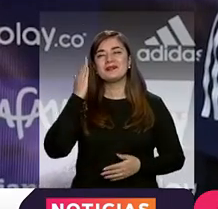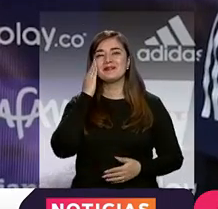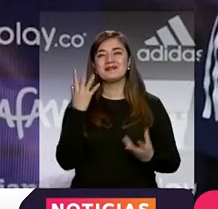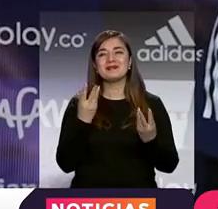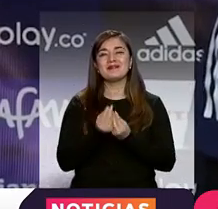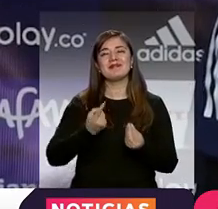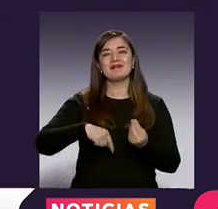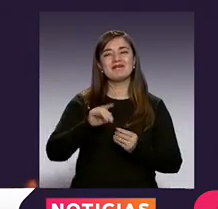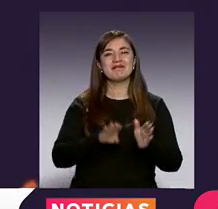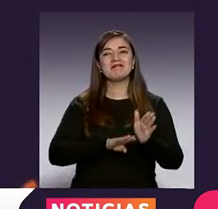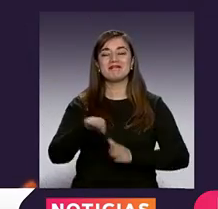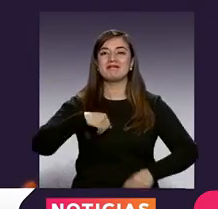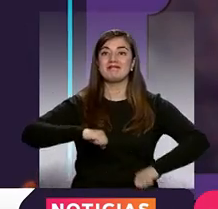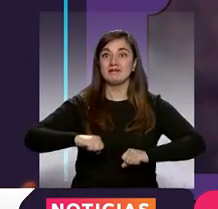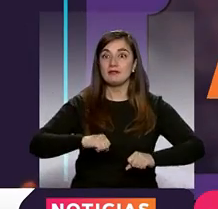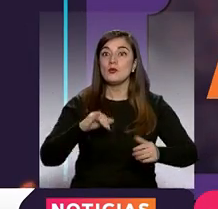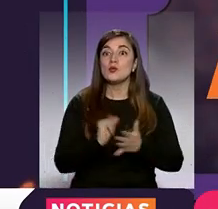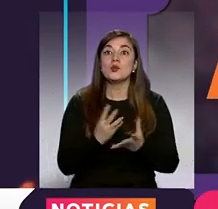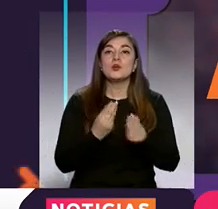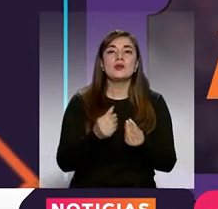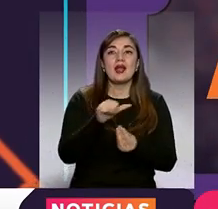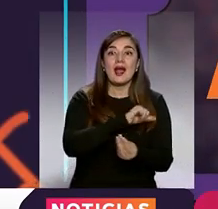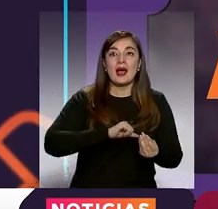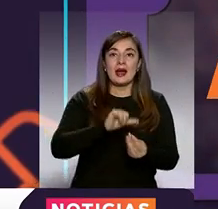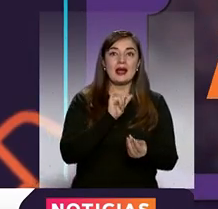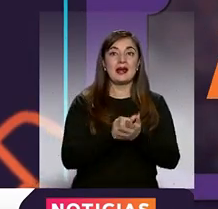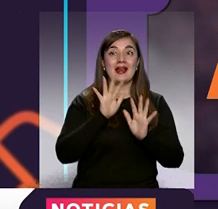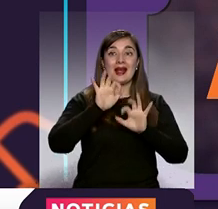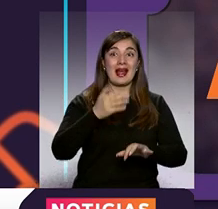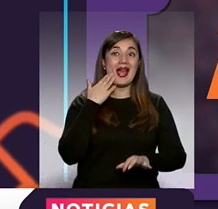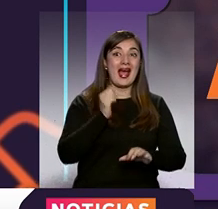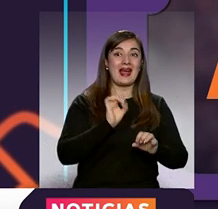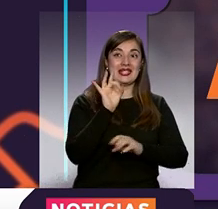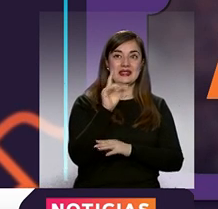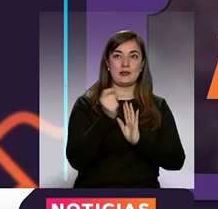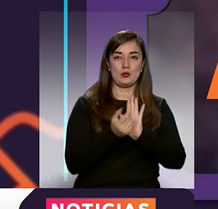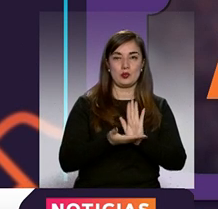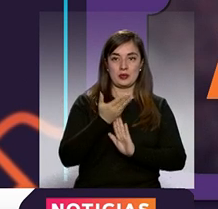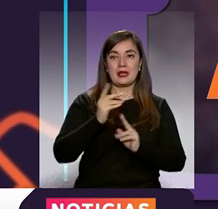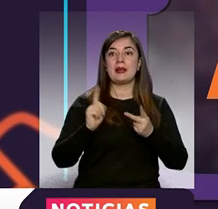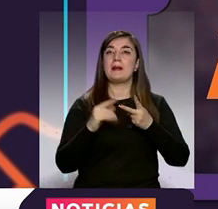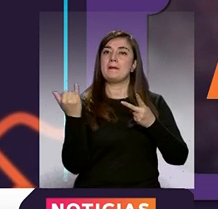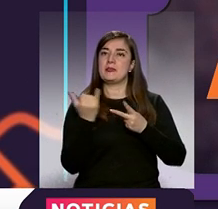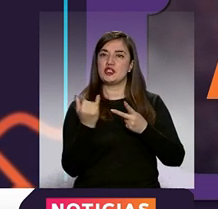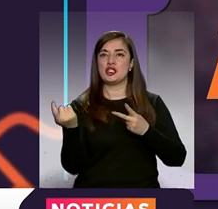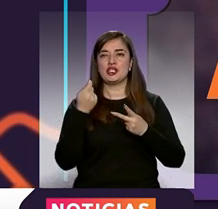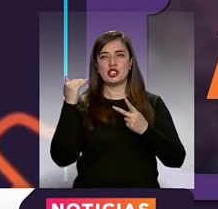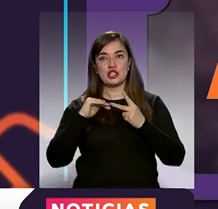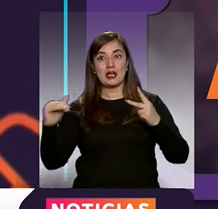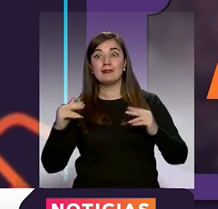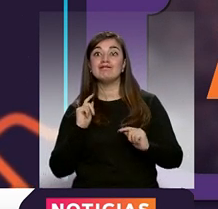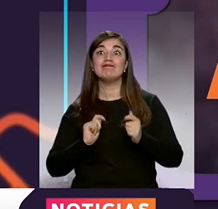equipo va a salir adelante. El Grupo A deja a las Leonas con 15 puntos como líderes, a Millonarios y Llaneros luchando por